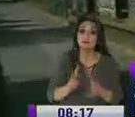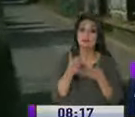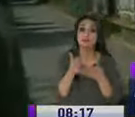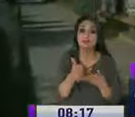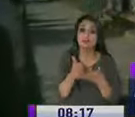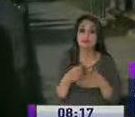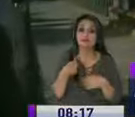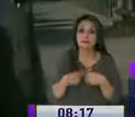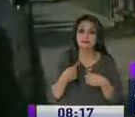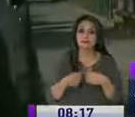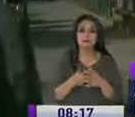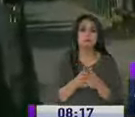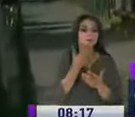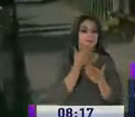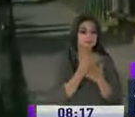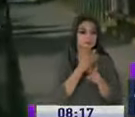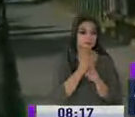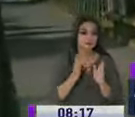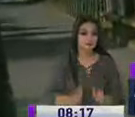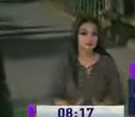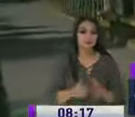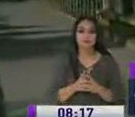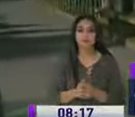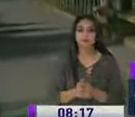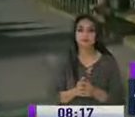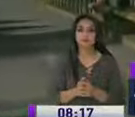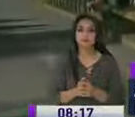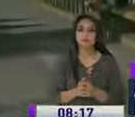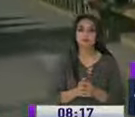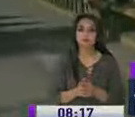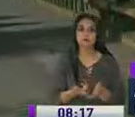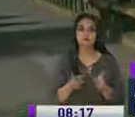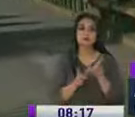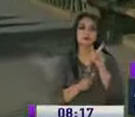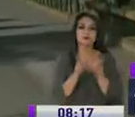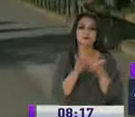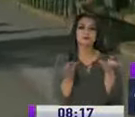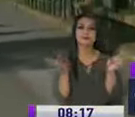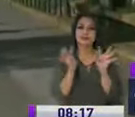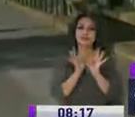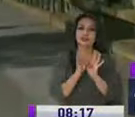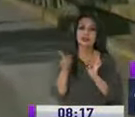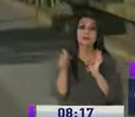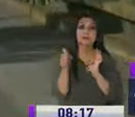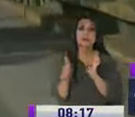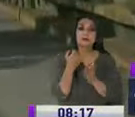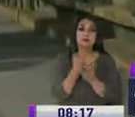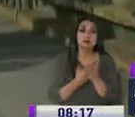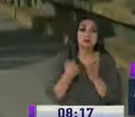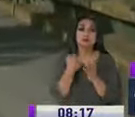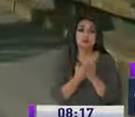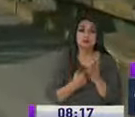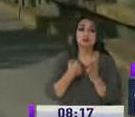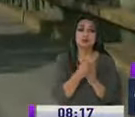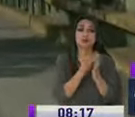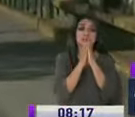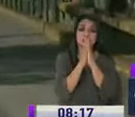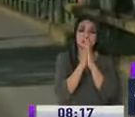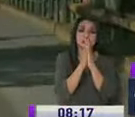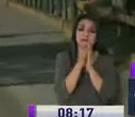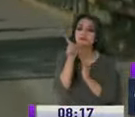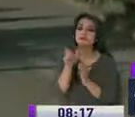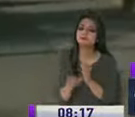ciudad. Perfecto, muchísimas gracias, concejal. Nosotros también nos encontramos con los moradores, quienes fueron los que pusieron esta solicitud. Vecino, ayúdeme